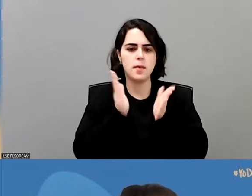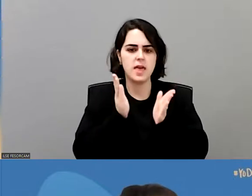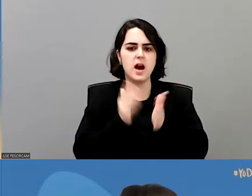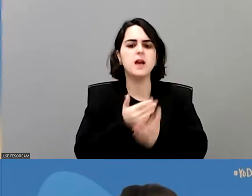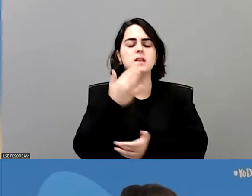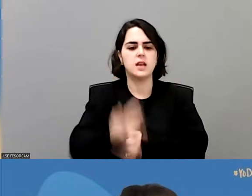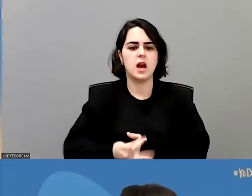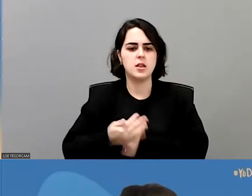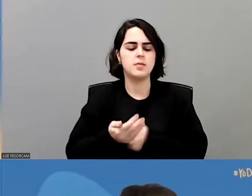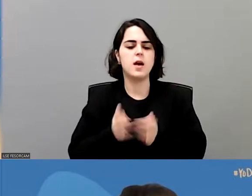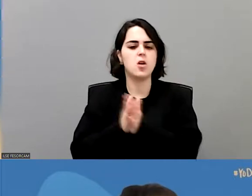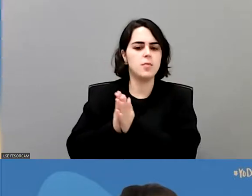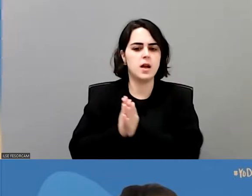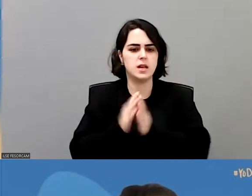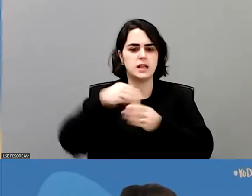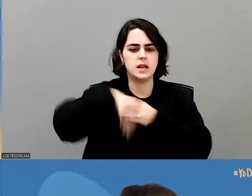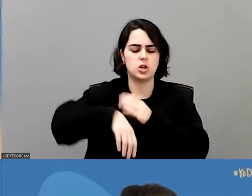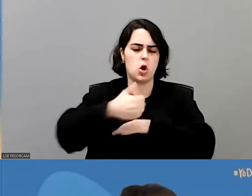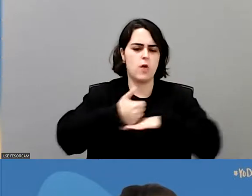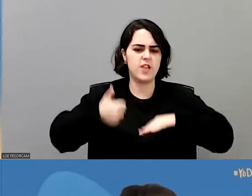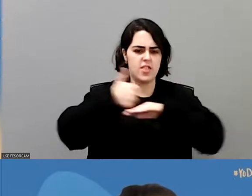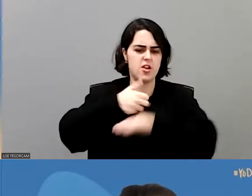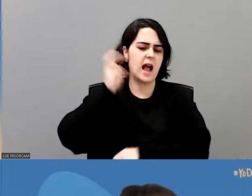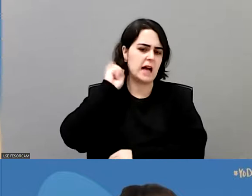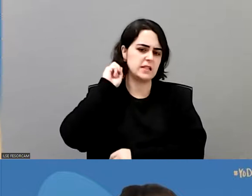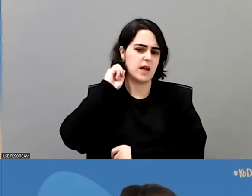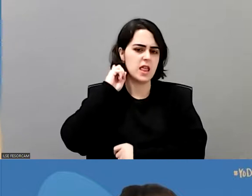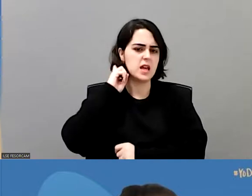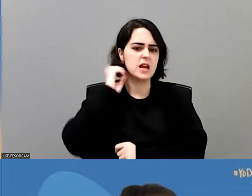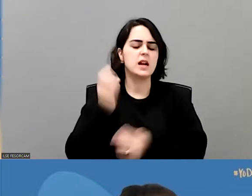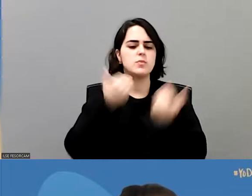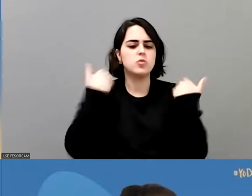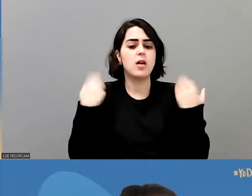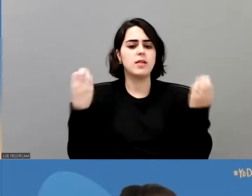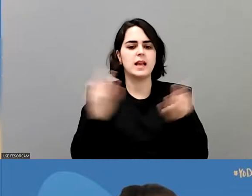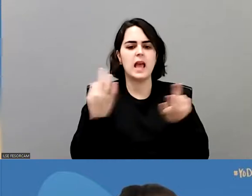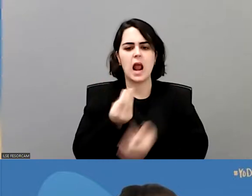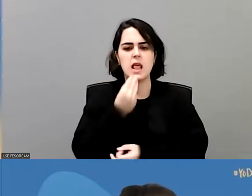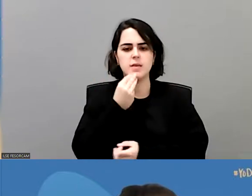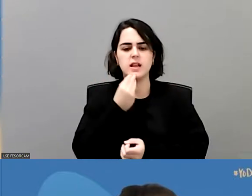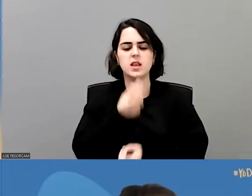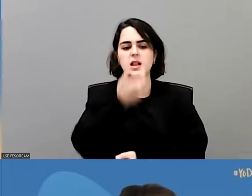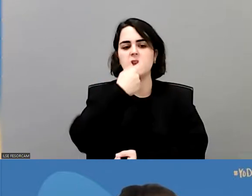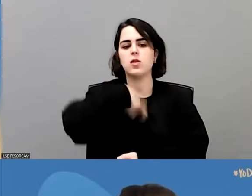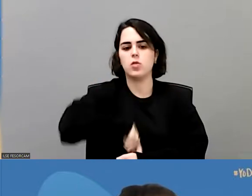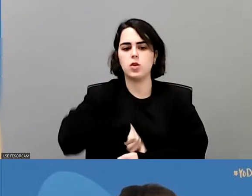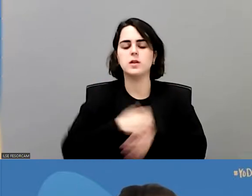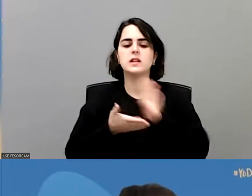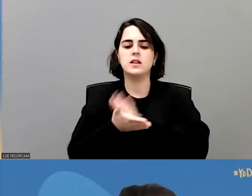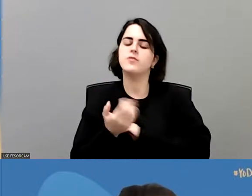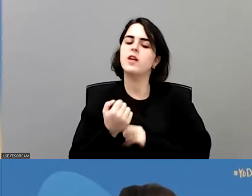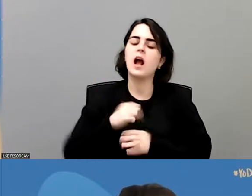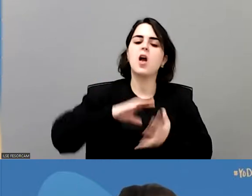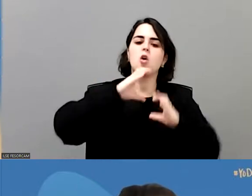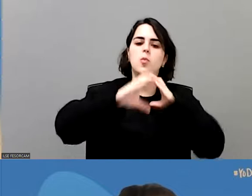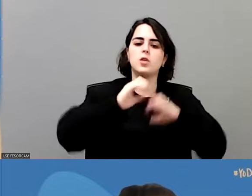responsable de alimentación y deglución en Confederación Aspace. Y en esta ocasión, Pilar brindará apoyo a Silvia en su comunicación en